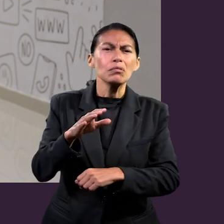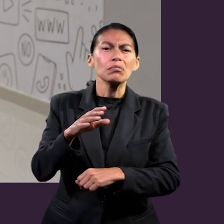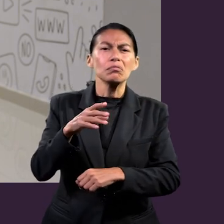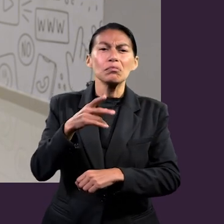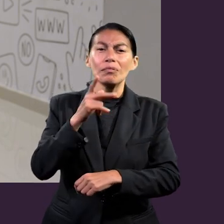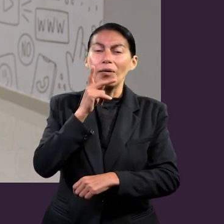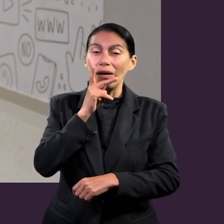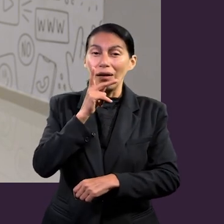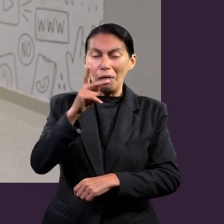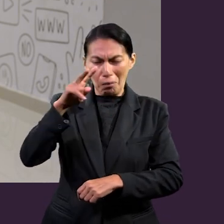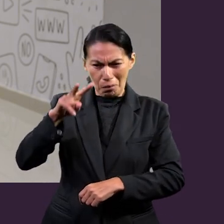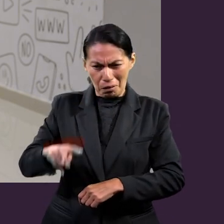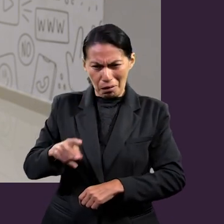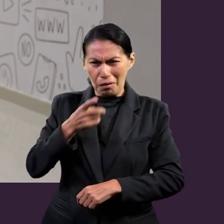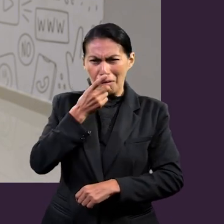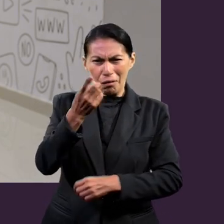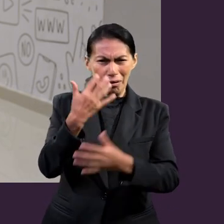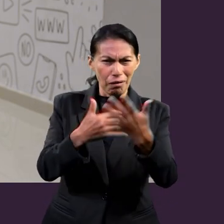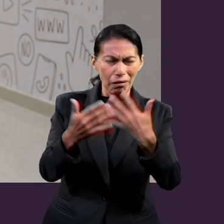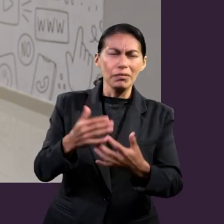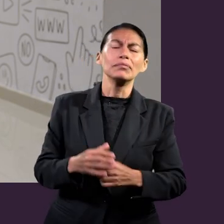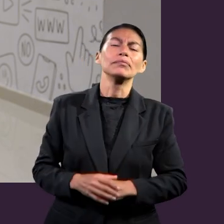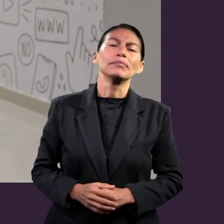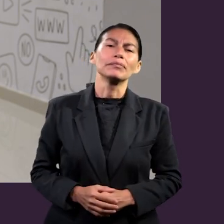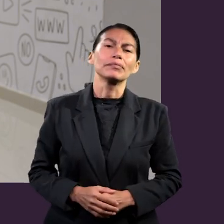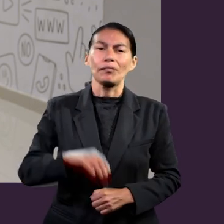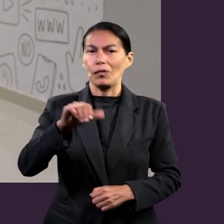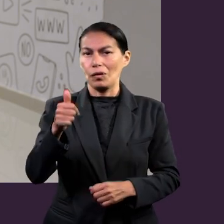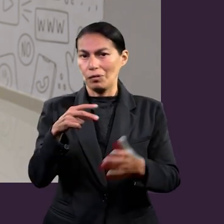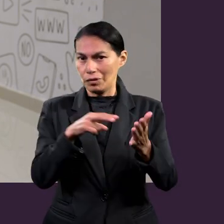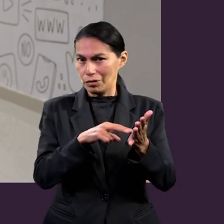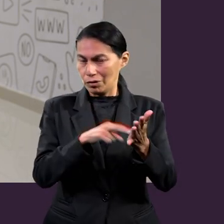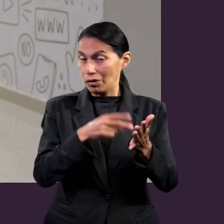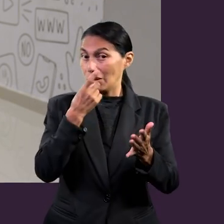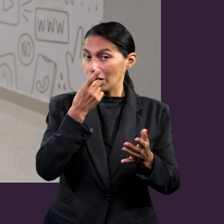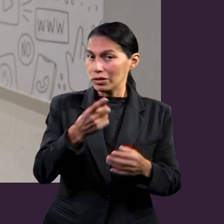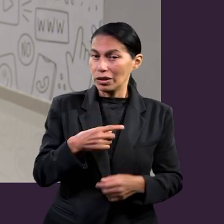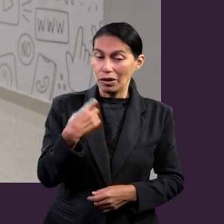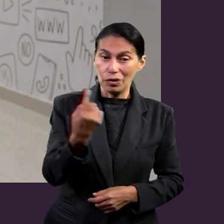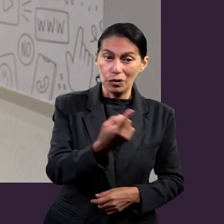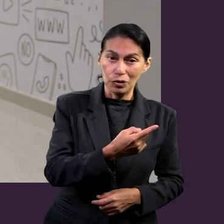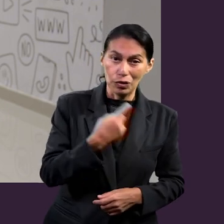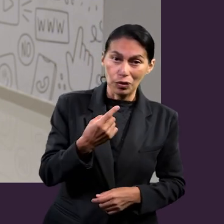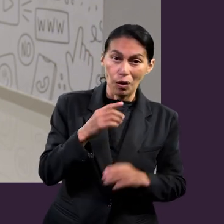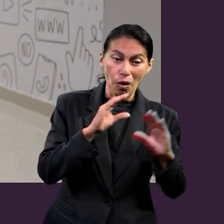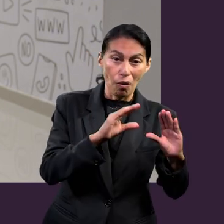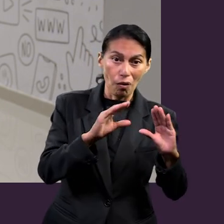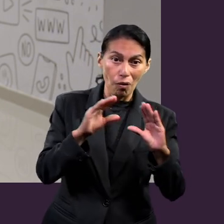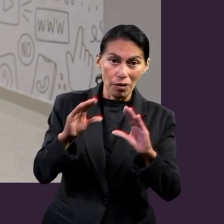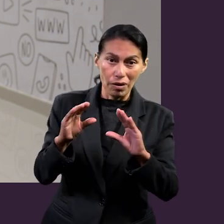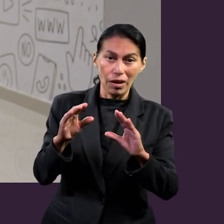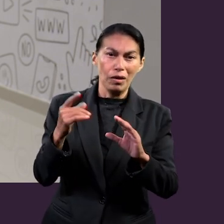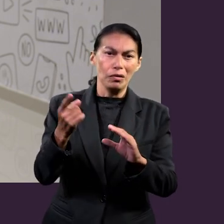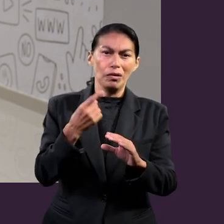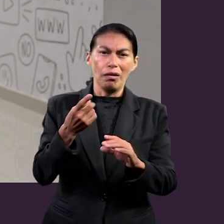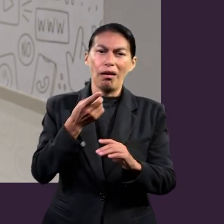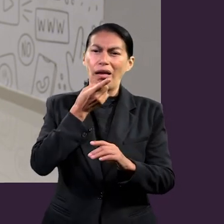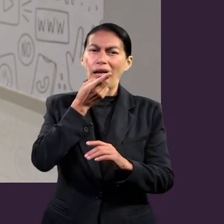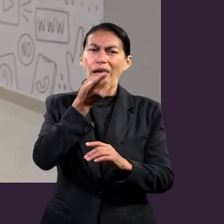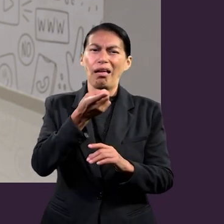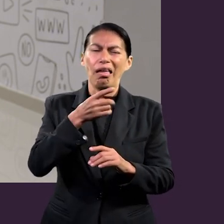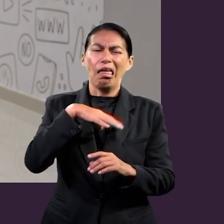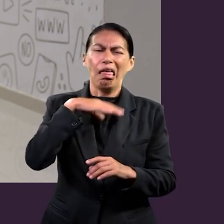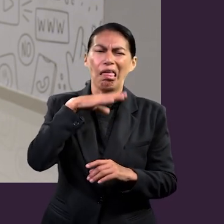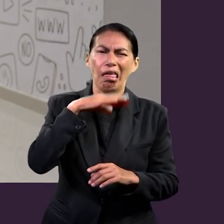luego, en el siguiente versículo nos dice que debemos cuidar de que ninguna palabra torpe